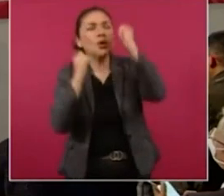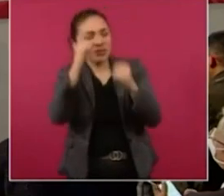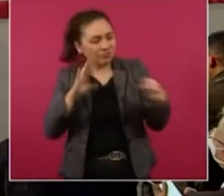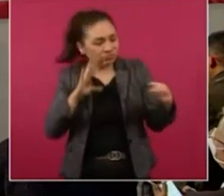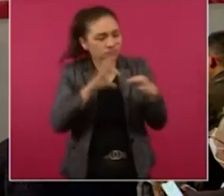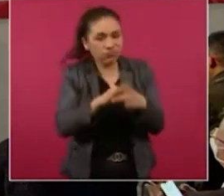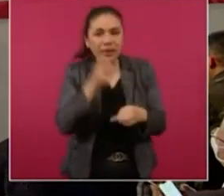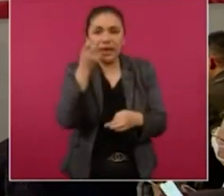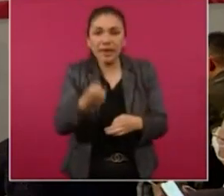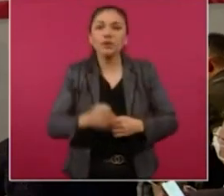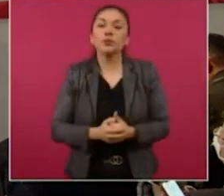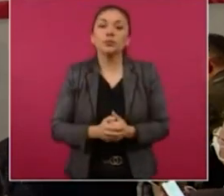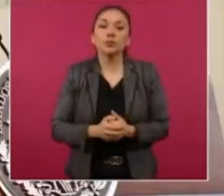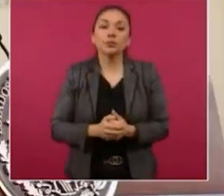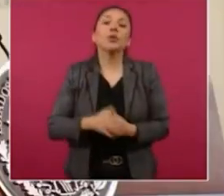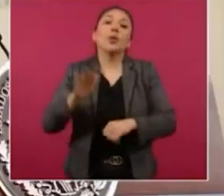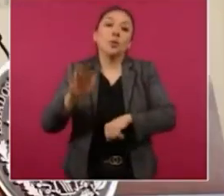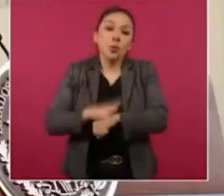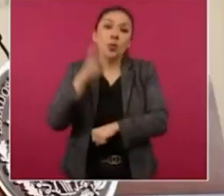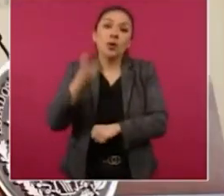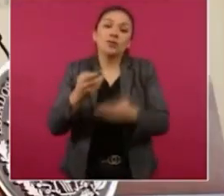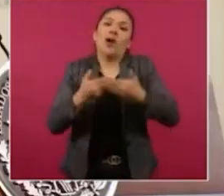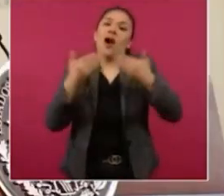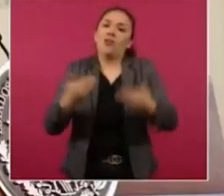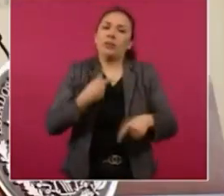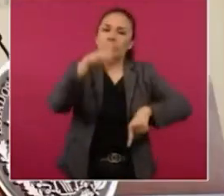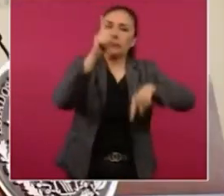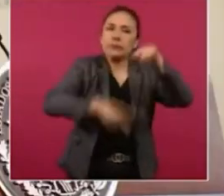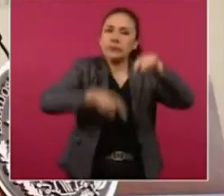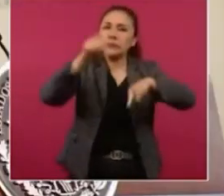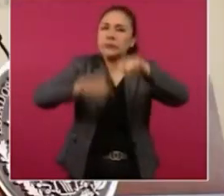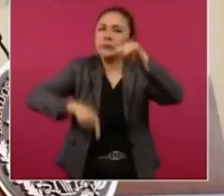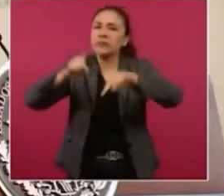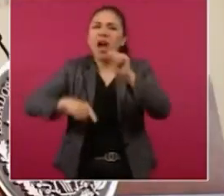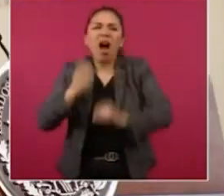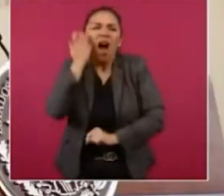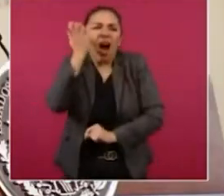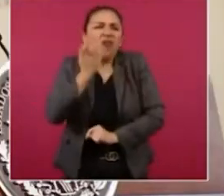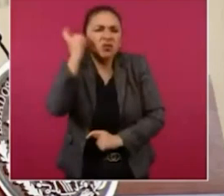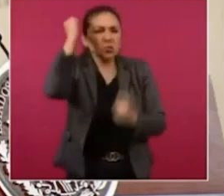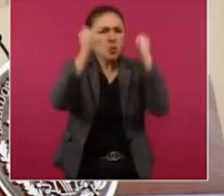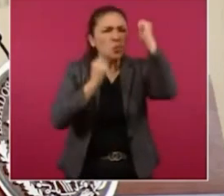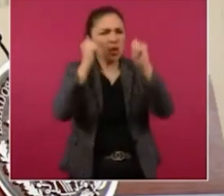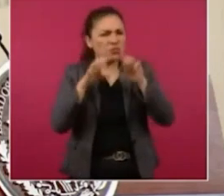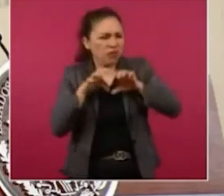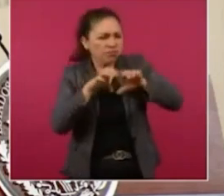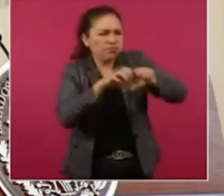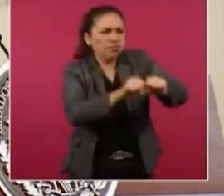del daño ambiental, por ejemplo, de la obra del Tren Maya, pues en este caso es una muy buena